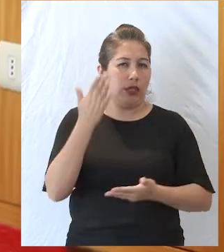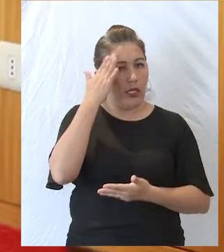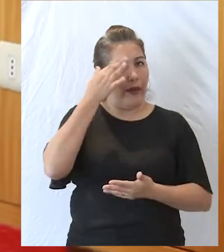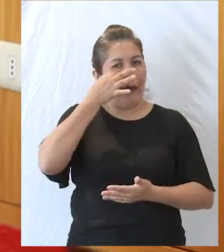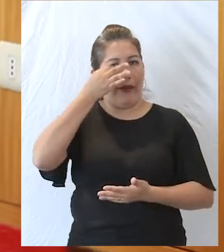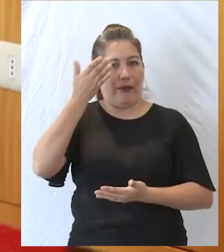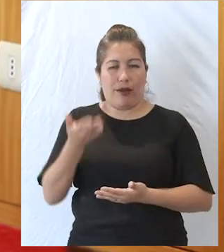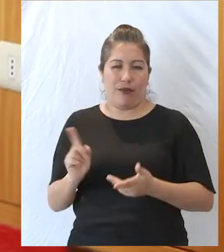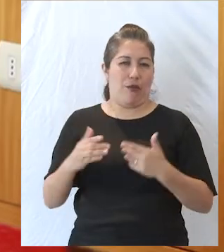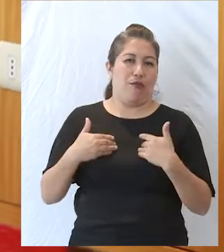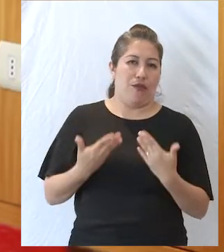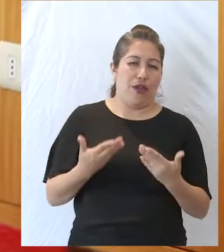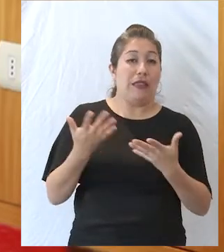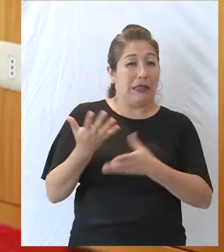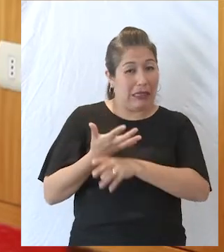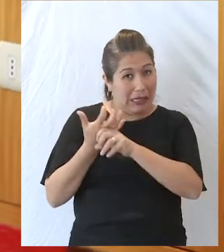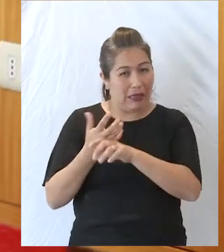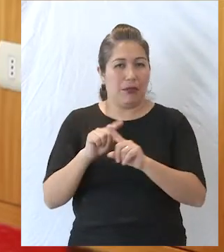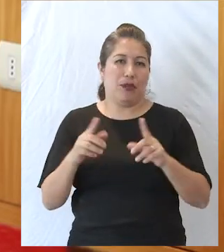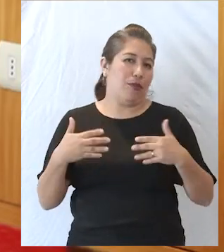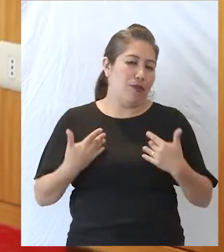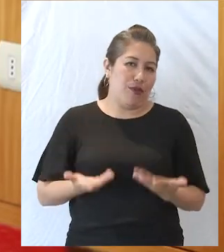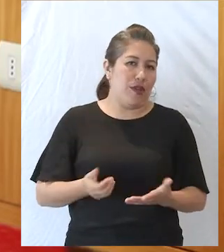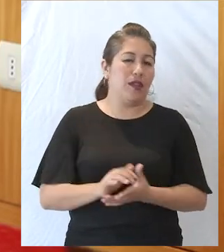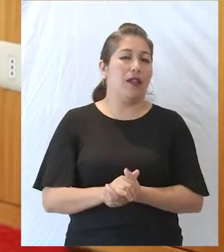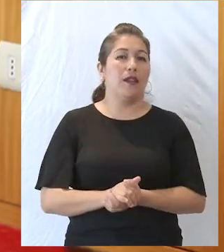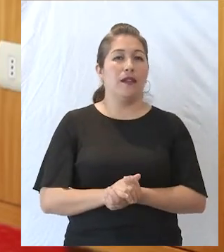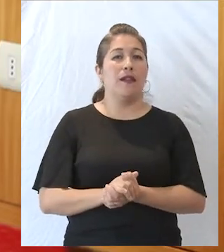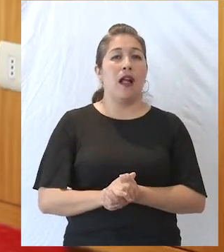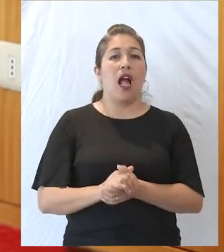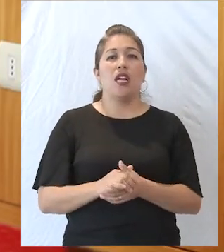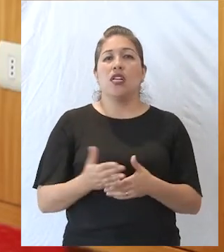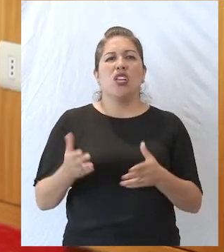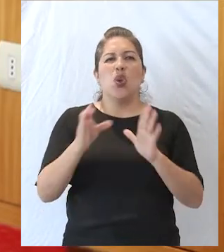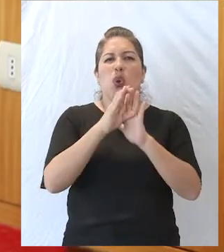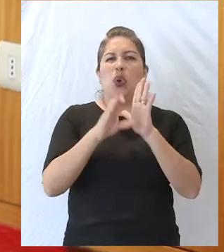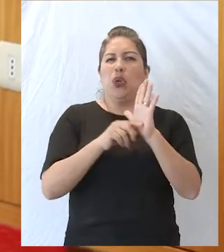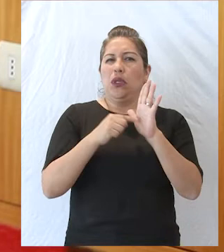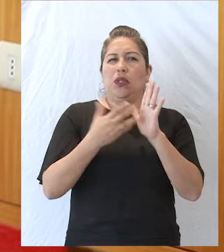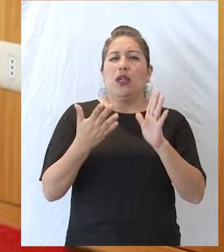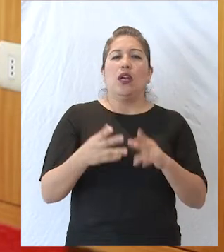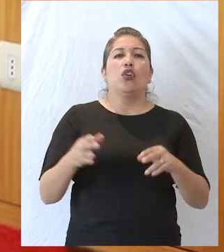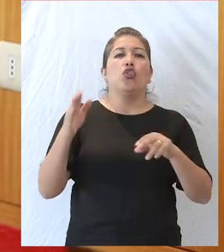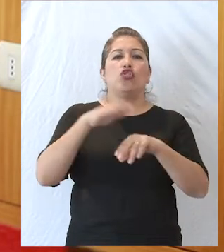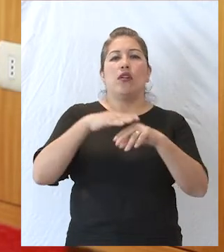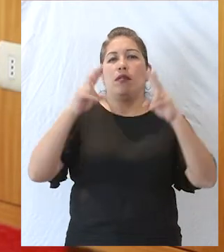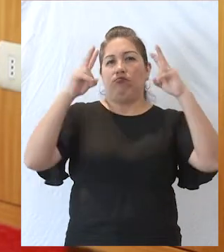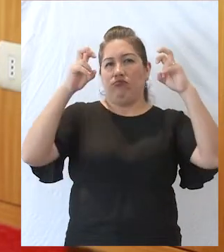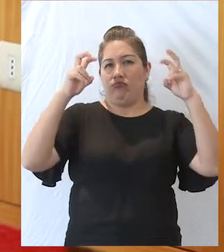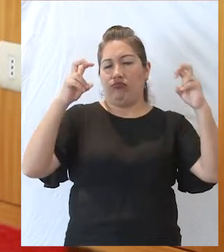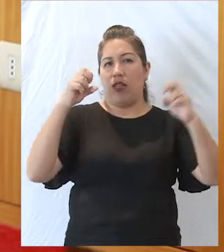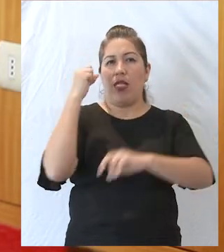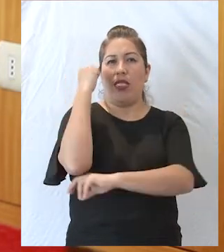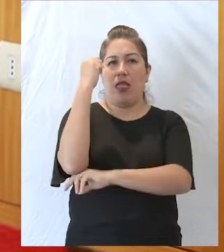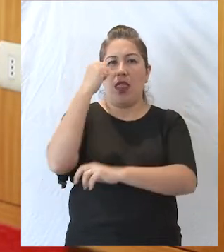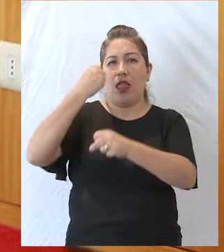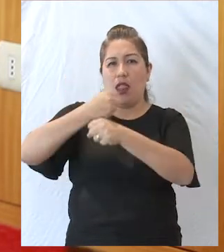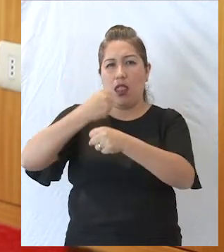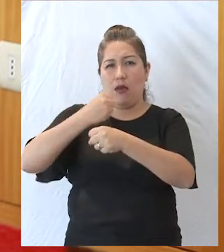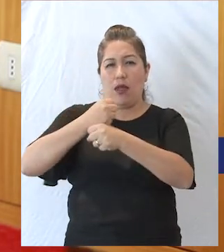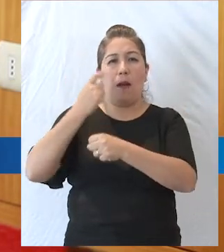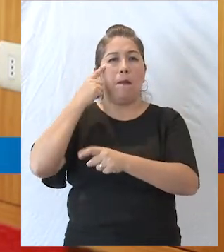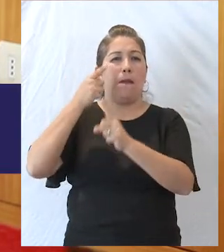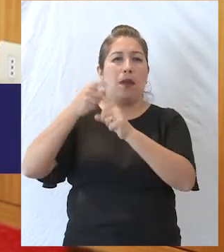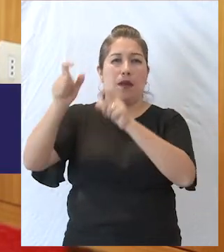virtuales, por supuesto, porque no pudiera ser el presencial, acerca de los derechos laborales de las personas con